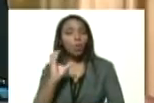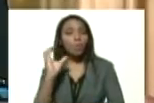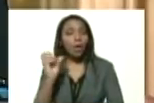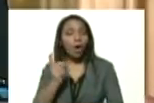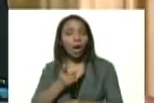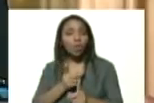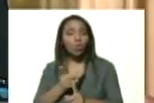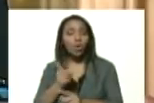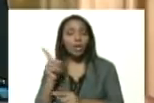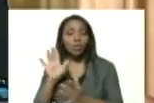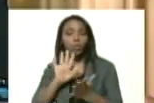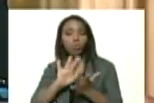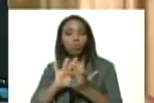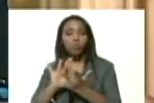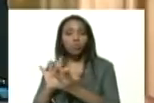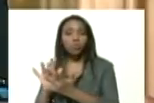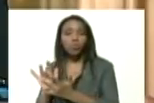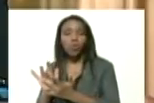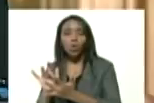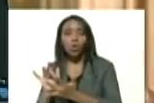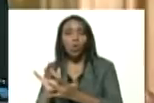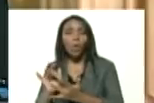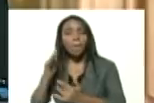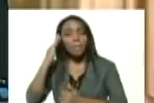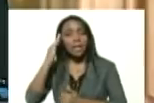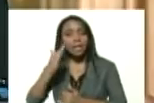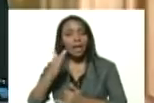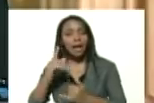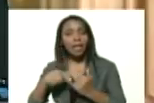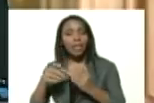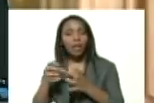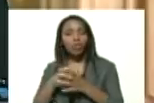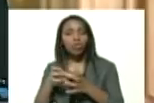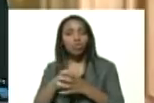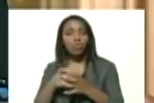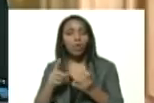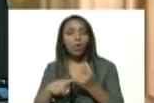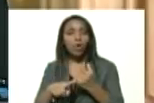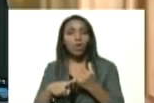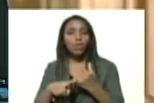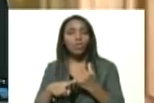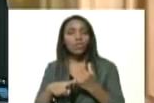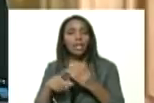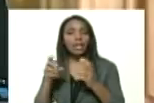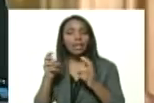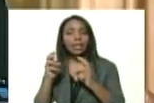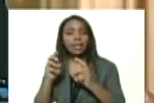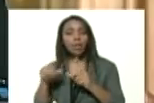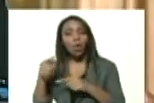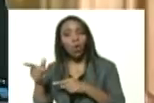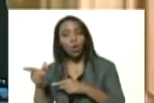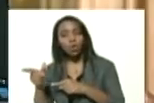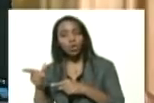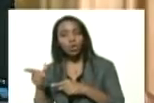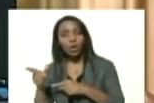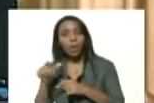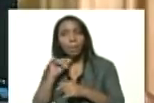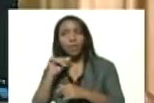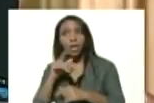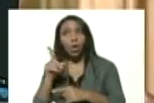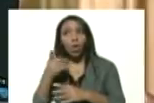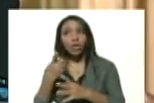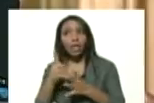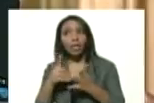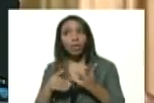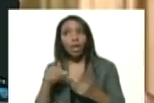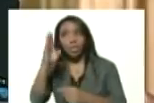fueron contactados para militares del grupo de la finca daktarí ese otro ático que se los dejo ahí pues